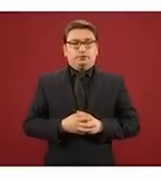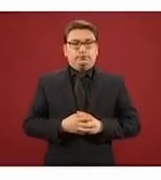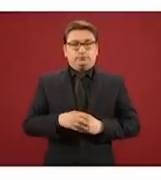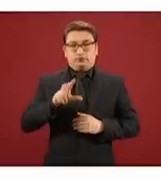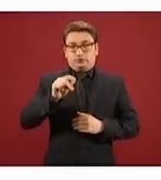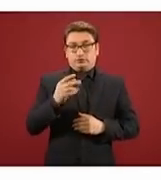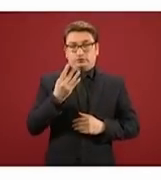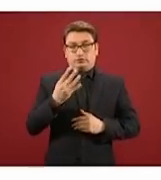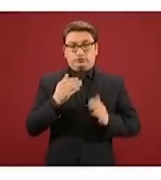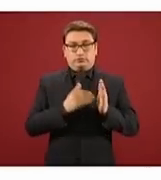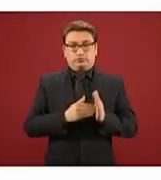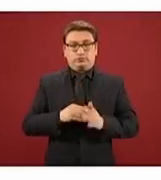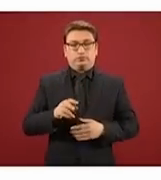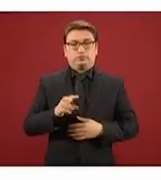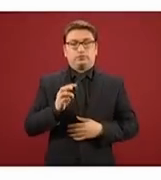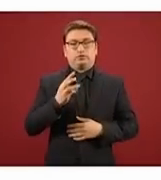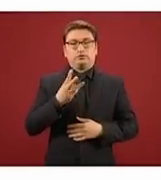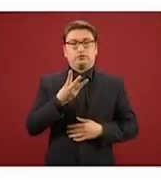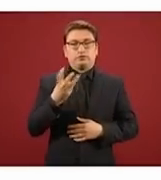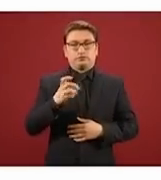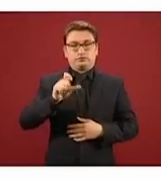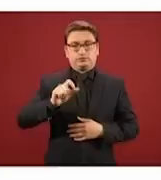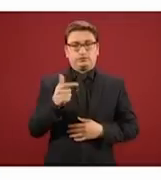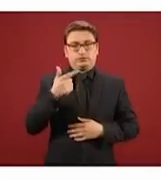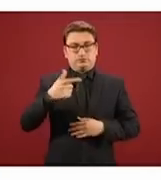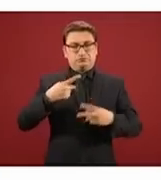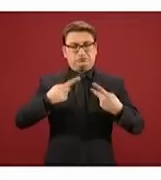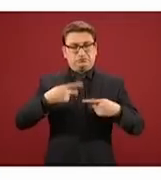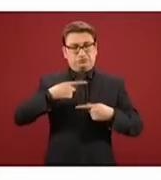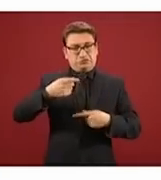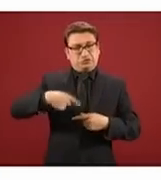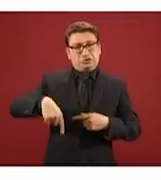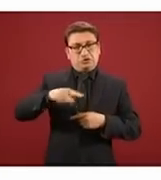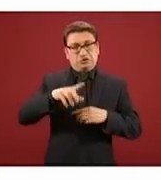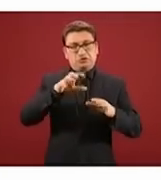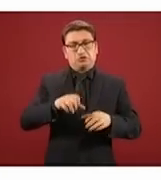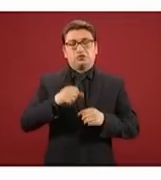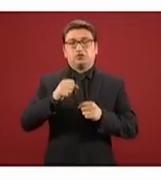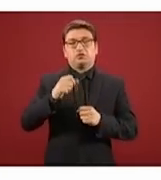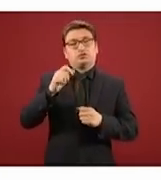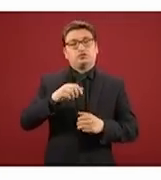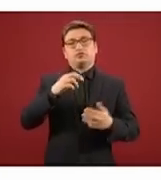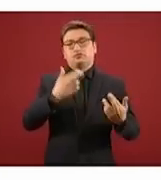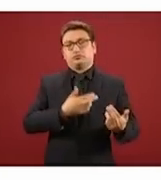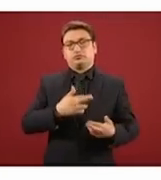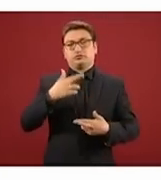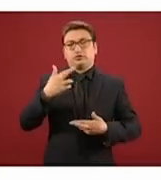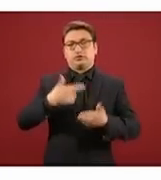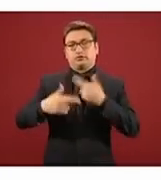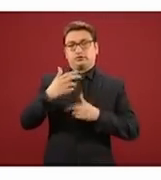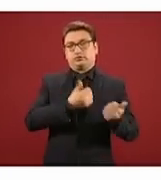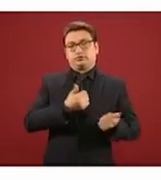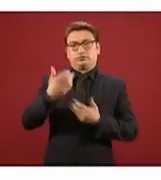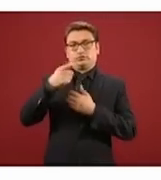84 1200 327 personas fueron trasladadas a su país de origen